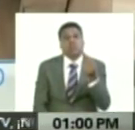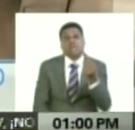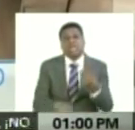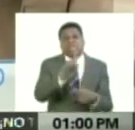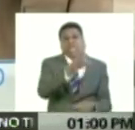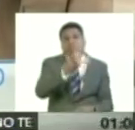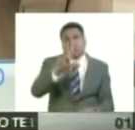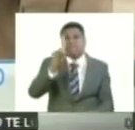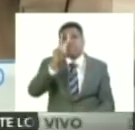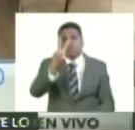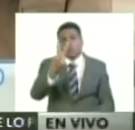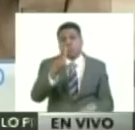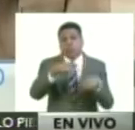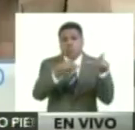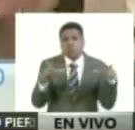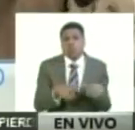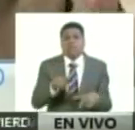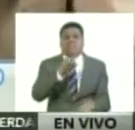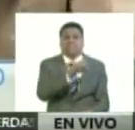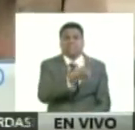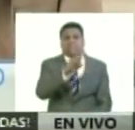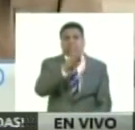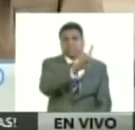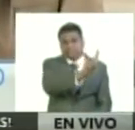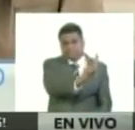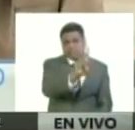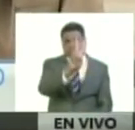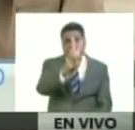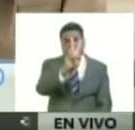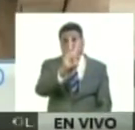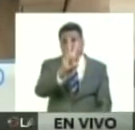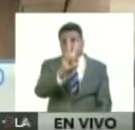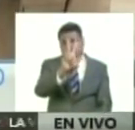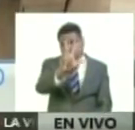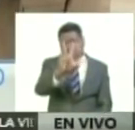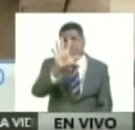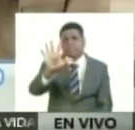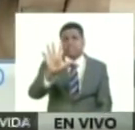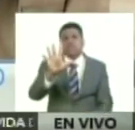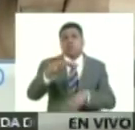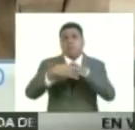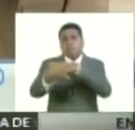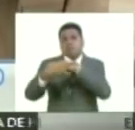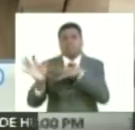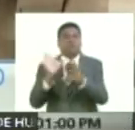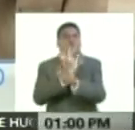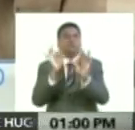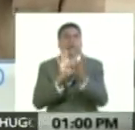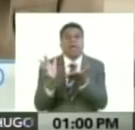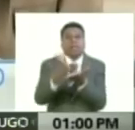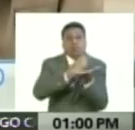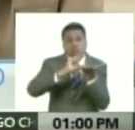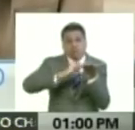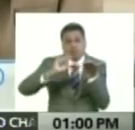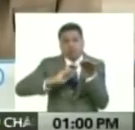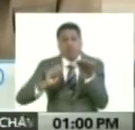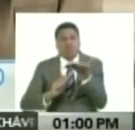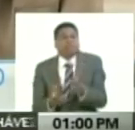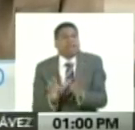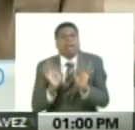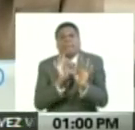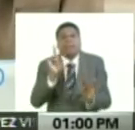parroquias y en ninguno de los 335 municipios, hemos preguntado si ha visto una sola persona recogiendo una sola firma. Es